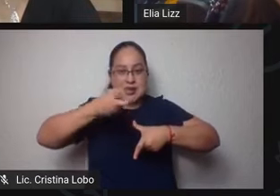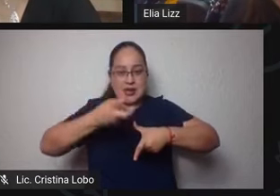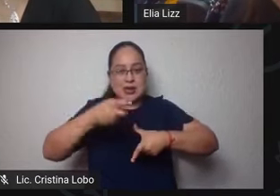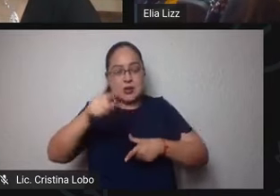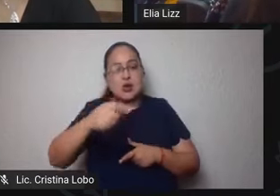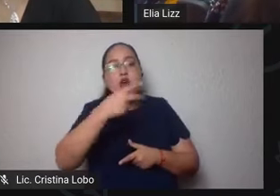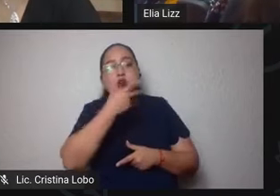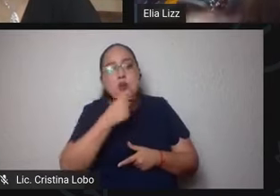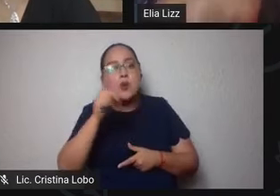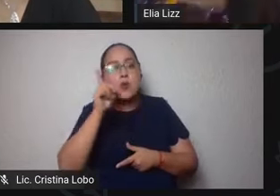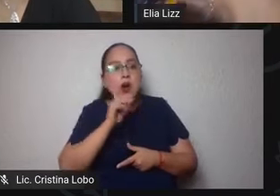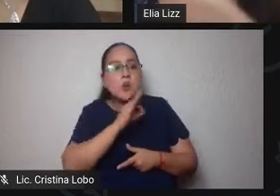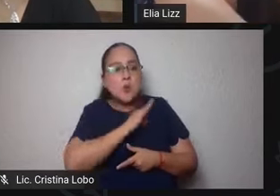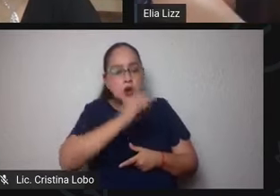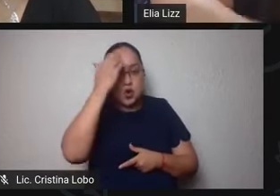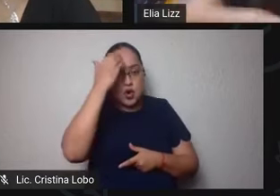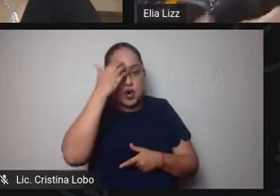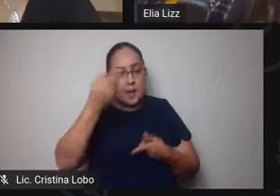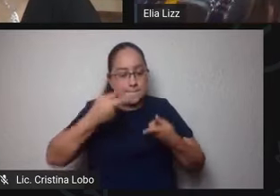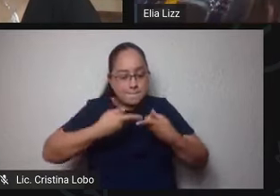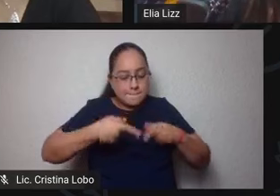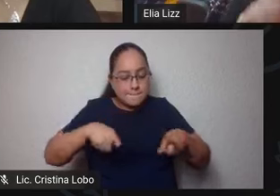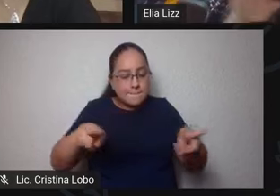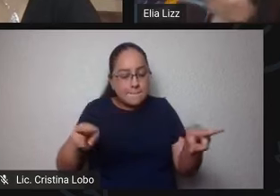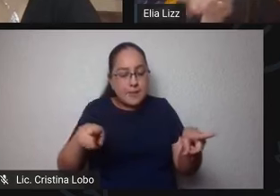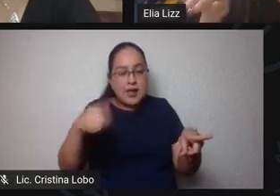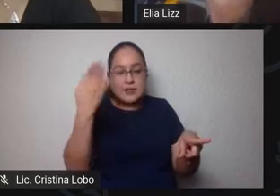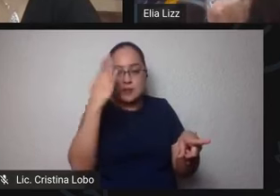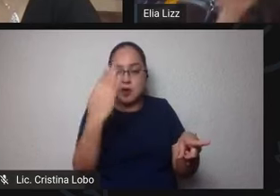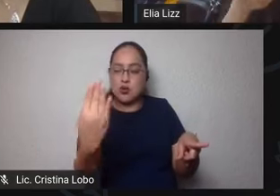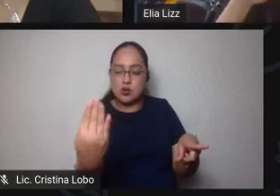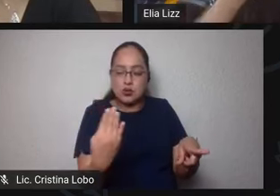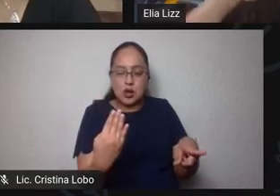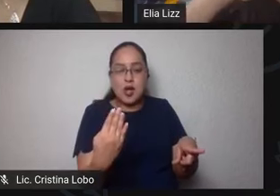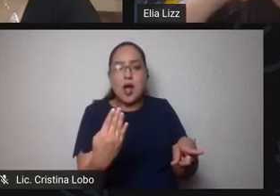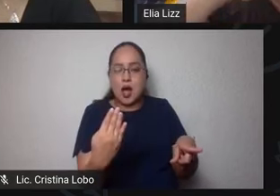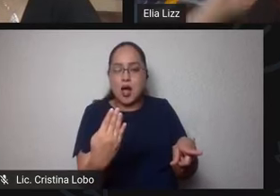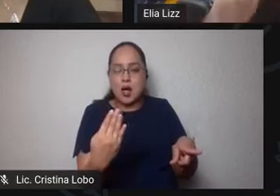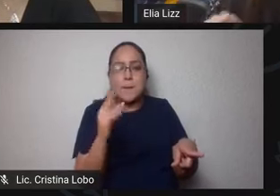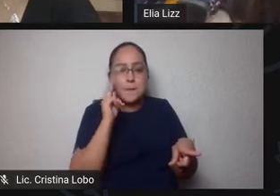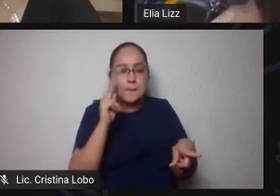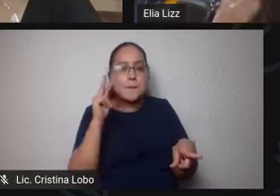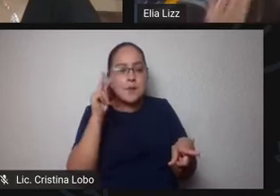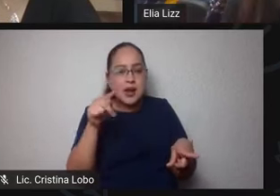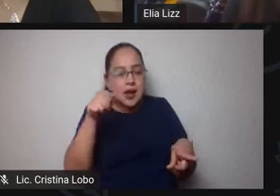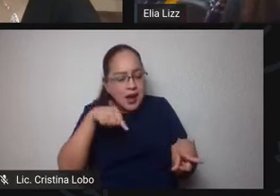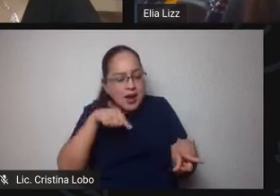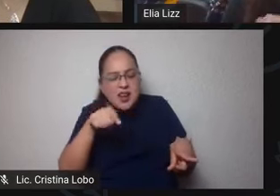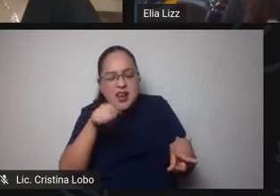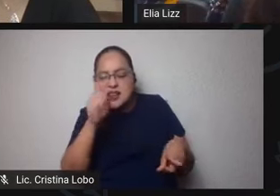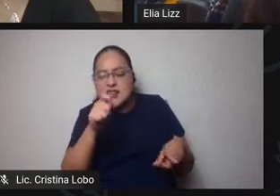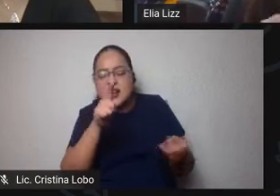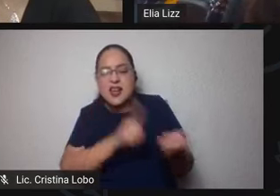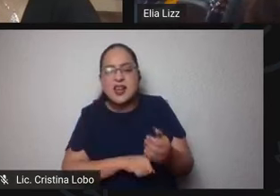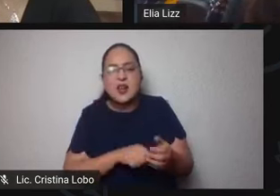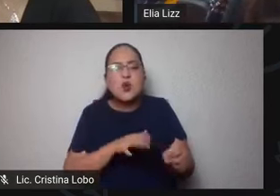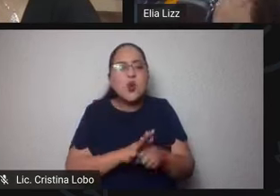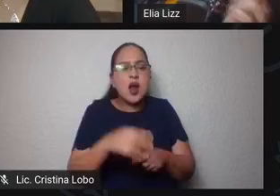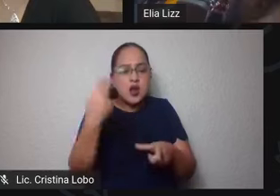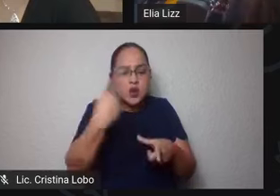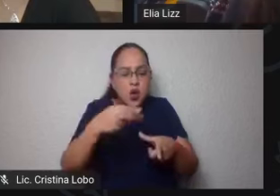conózcanse, ábranse de piernitas y pónganse un espejito. Y abran y busquen por ahí. ¿Qué tenemos? ¿Cómo se